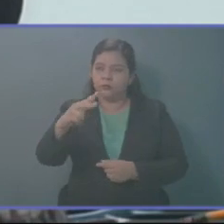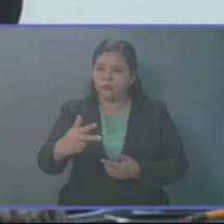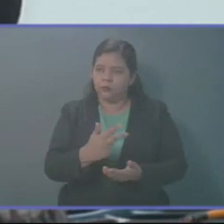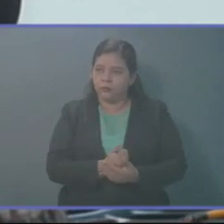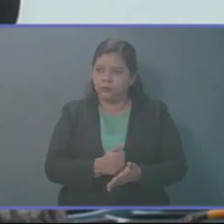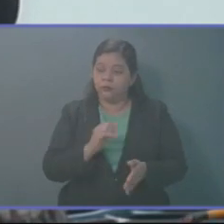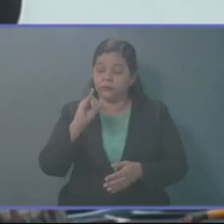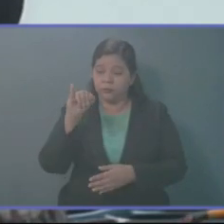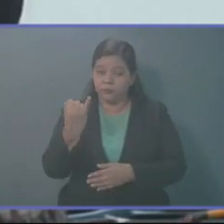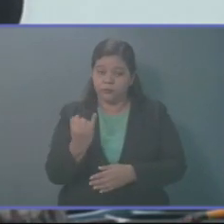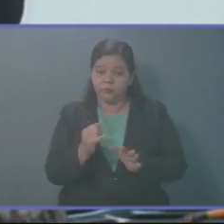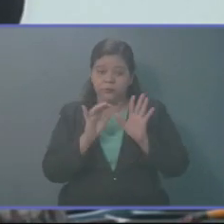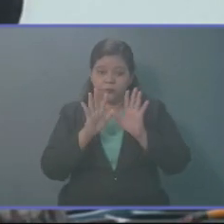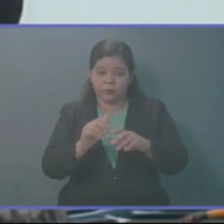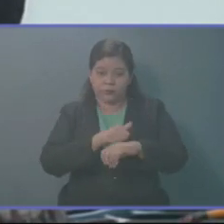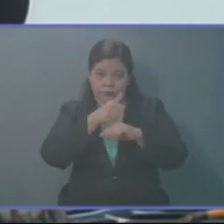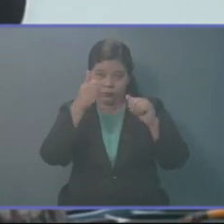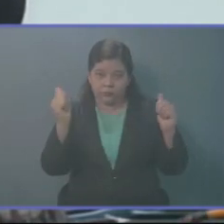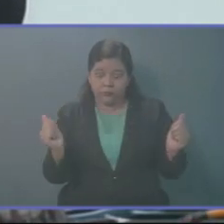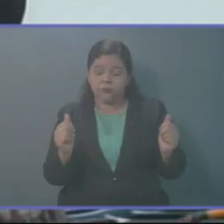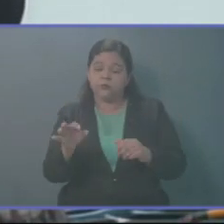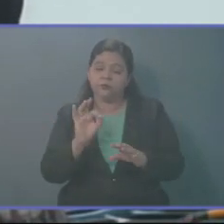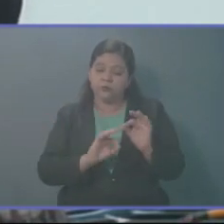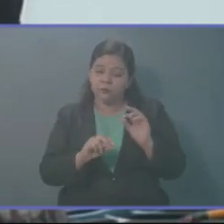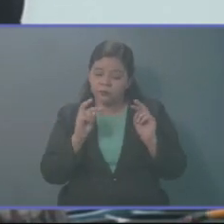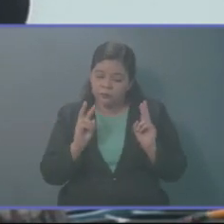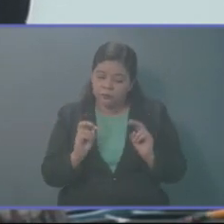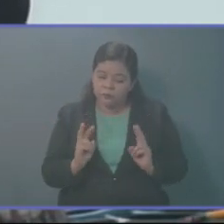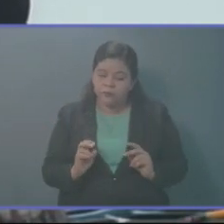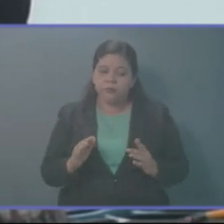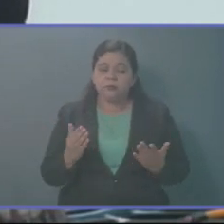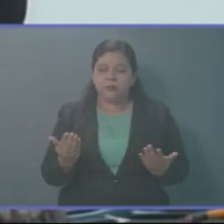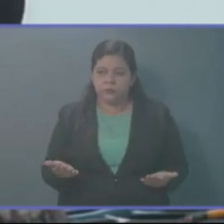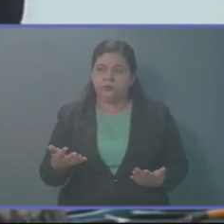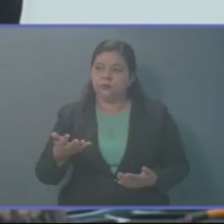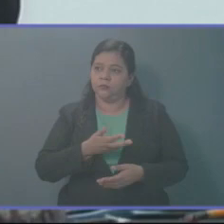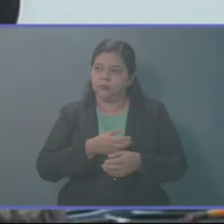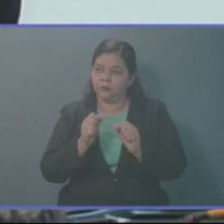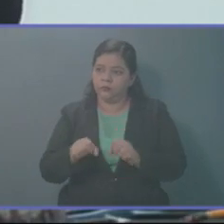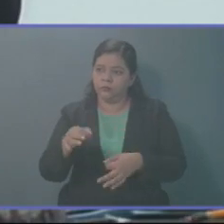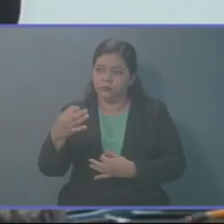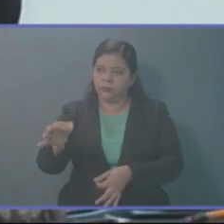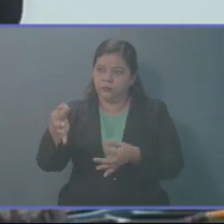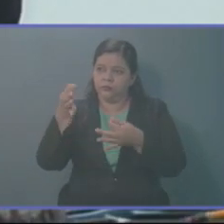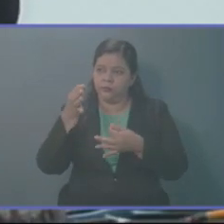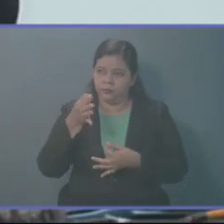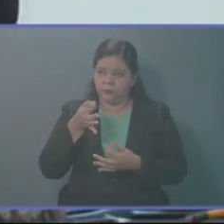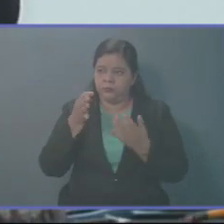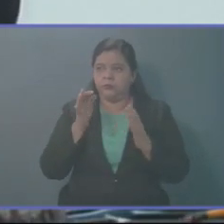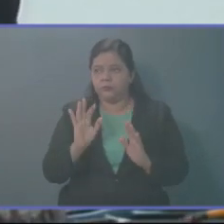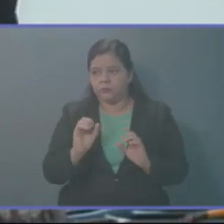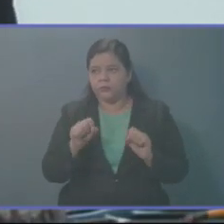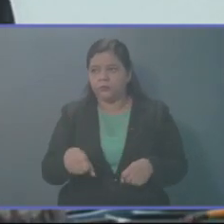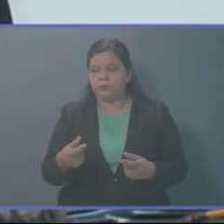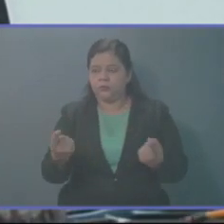10 de la mañana para algunos temas que, como en este caso, ¿verdad?, nos pueda mandar una nota o pueda venir él